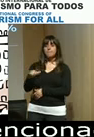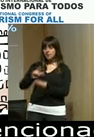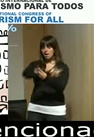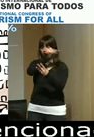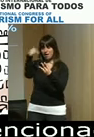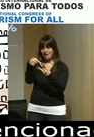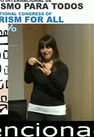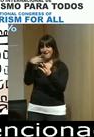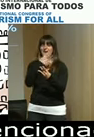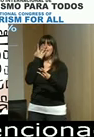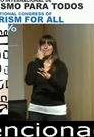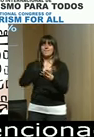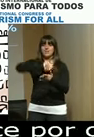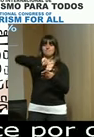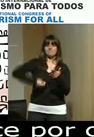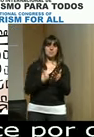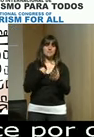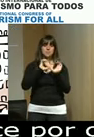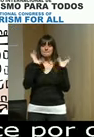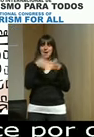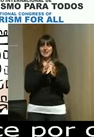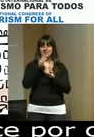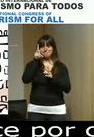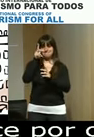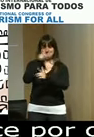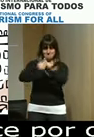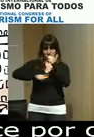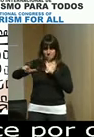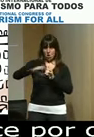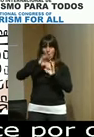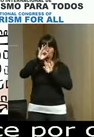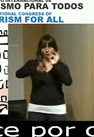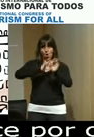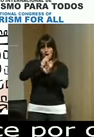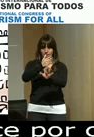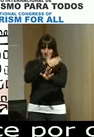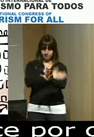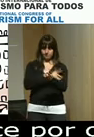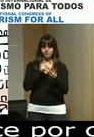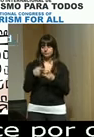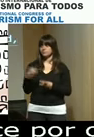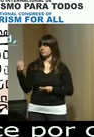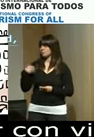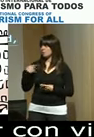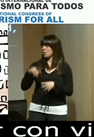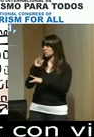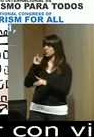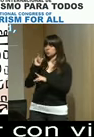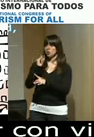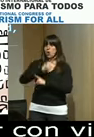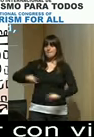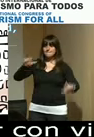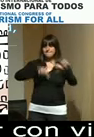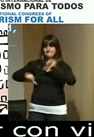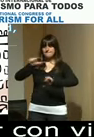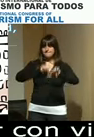edad prefiere contratar paquetes vacacionales organizados. El estudio ya citado del Instituto Biomecánico de Valencia sobre los hábitos de